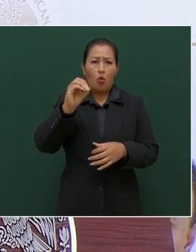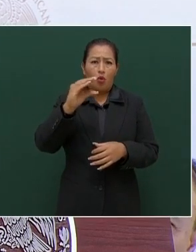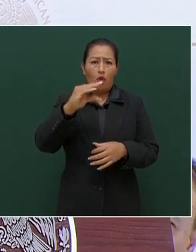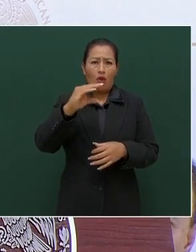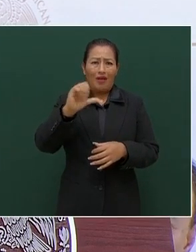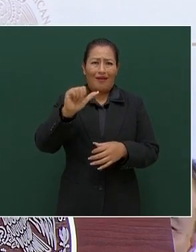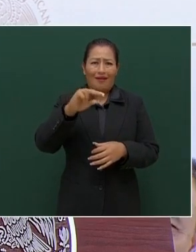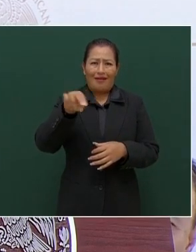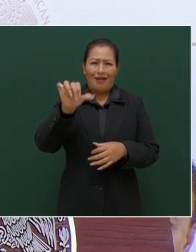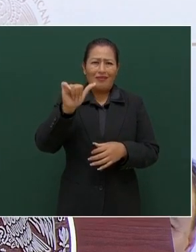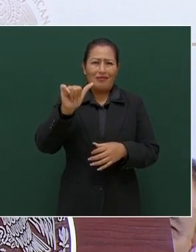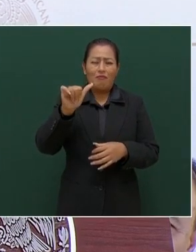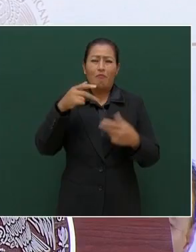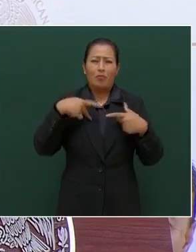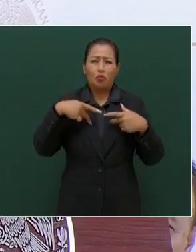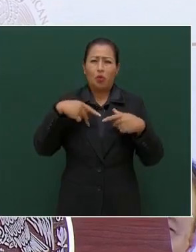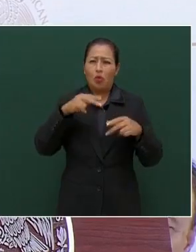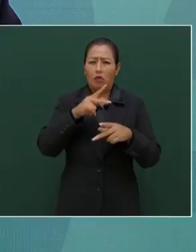honrado,